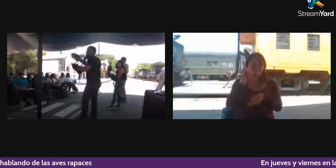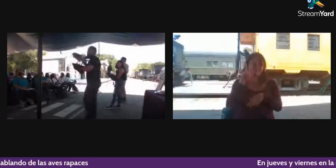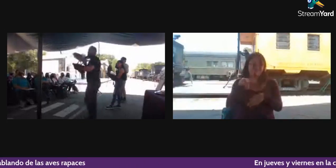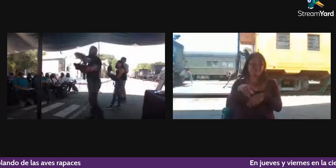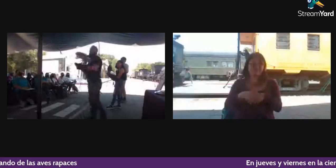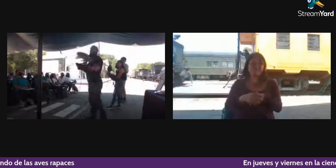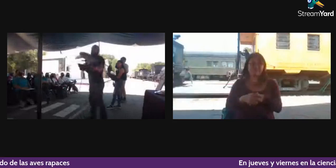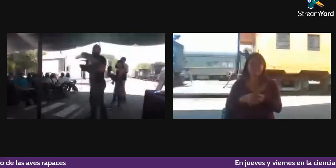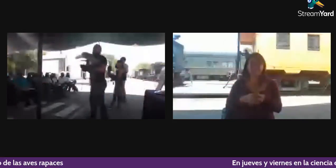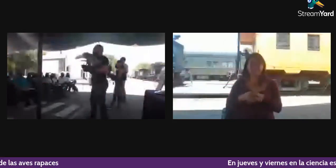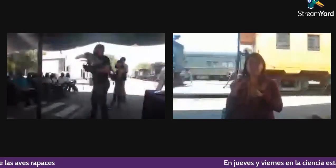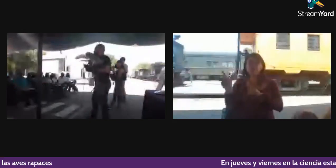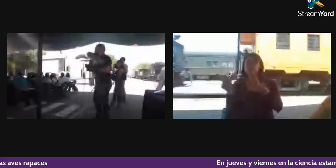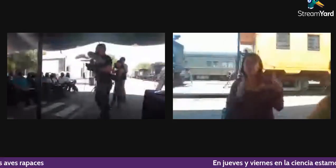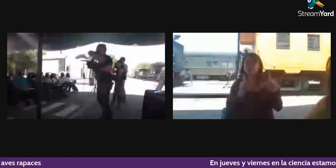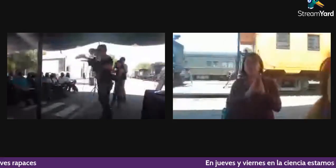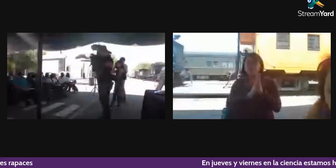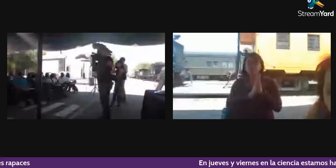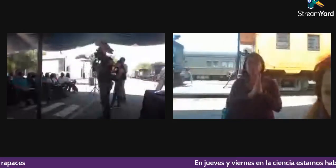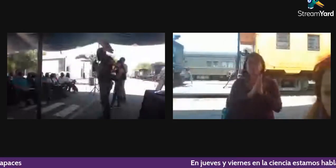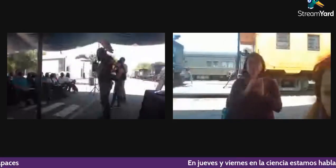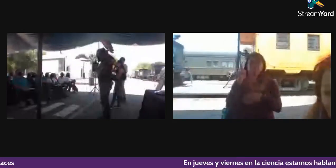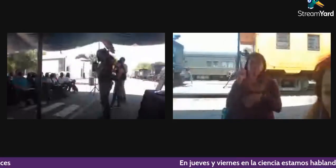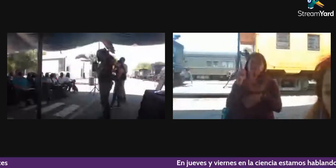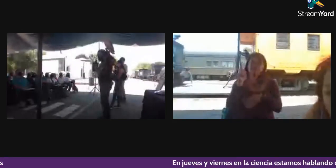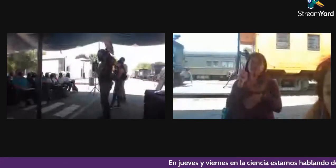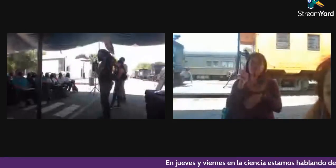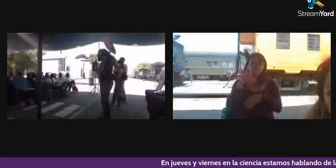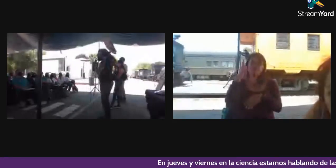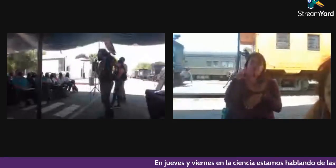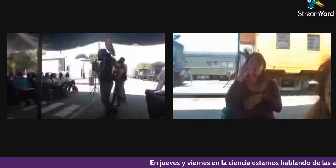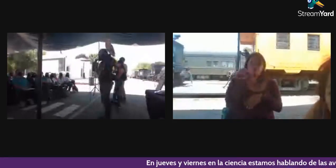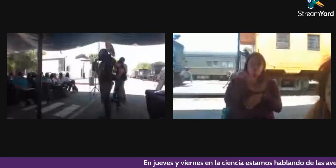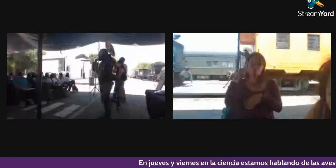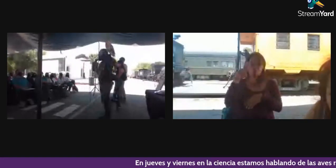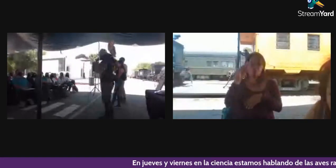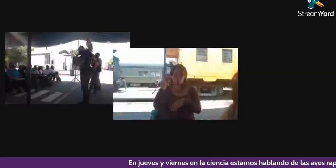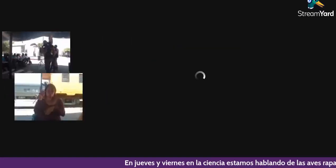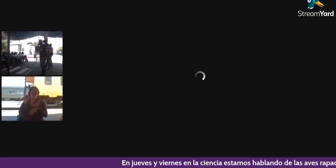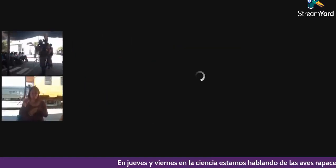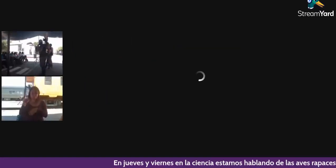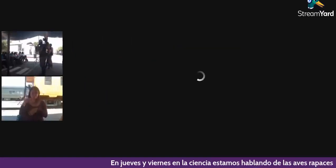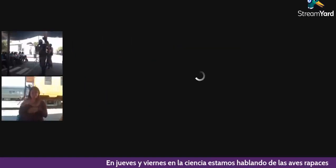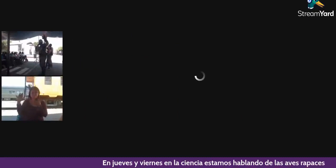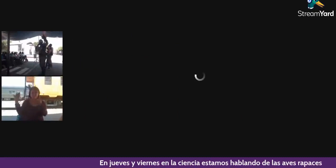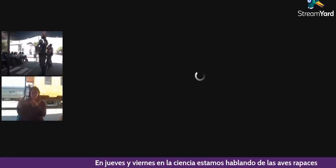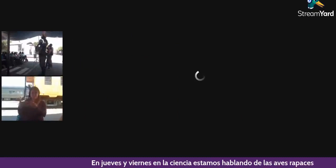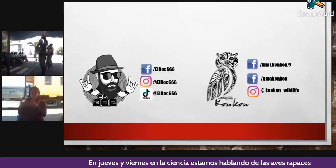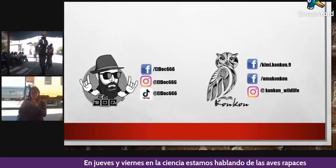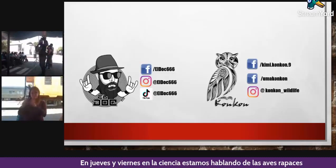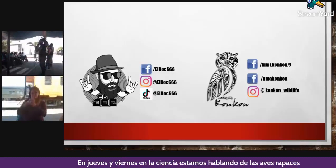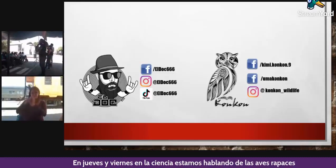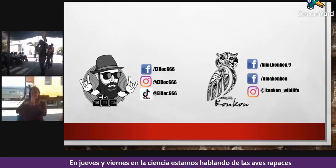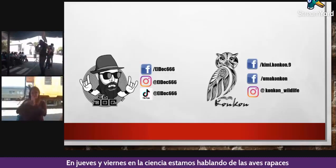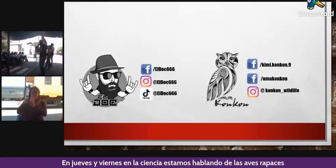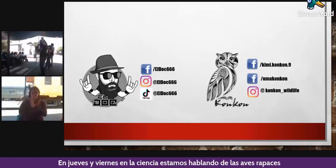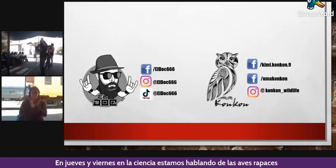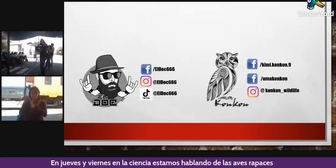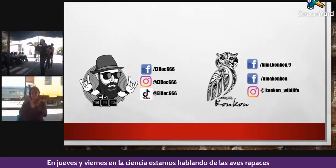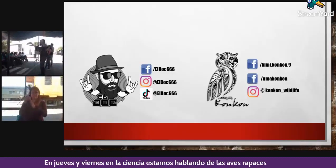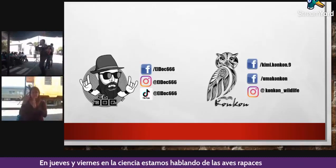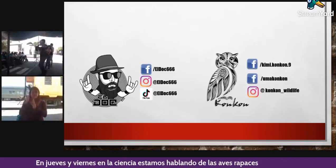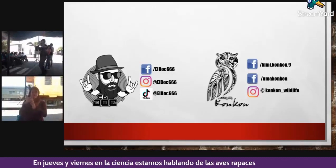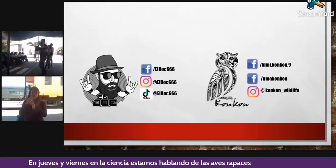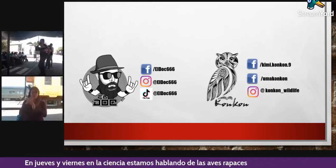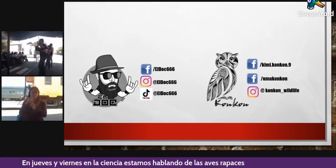por favor. En la UMA Concom, aquí están las redes, se las presento ahorita y al final también. Y las de la derecha son de Concom,